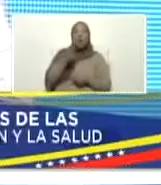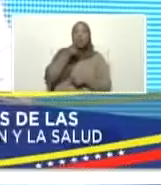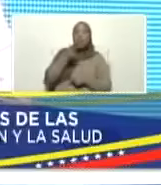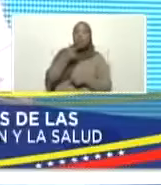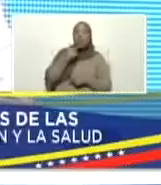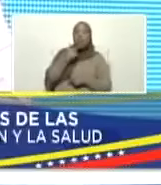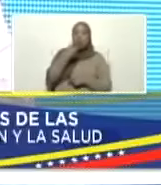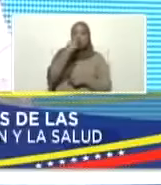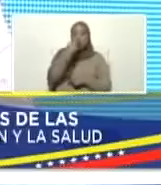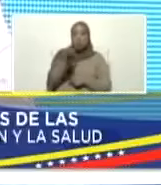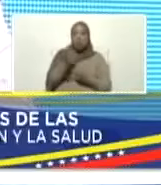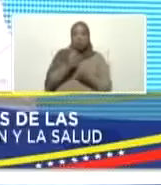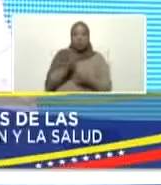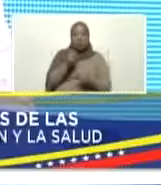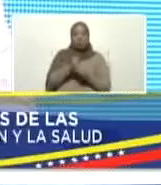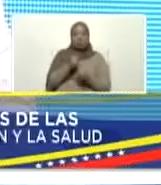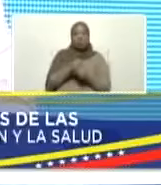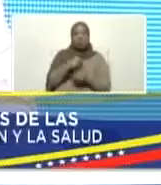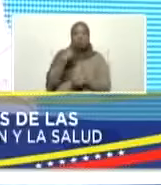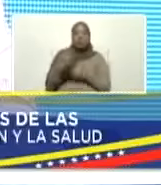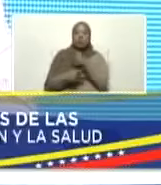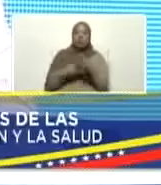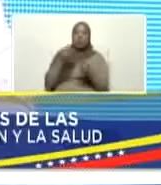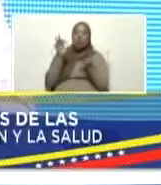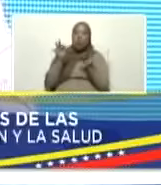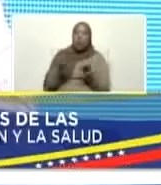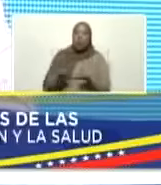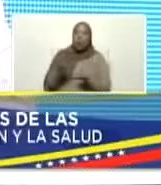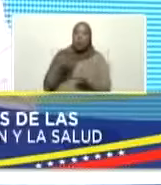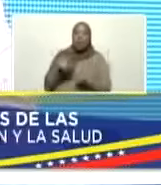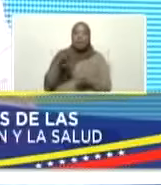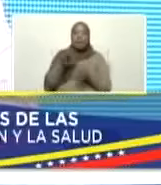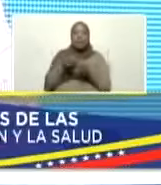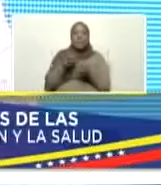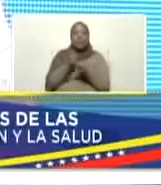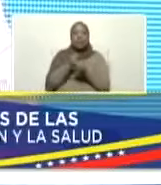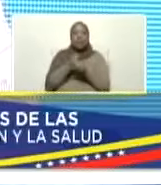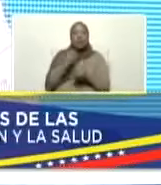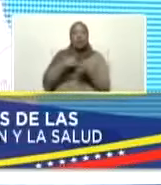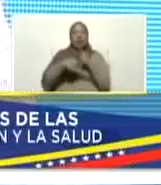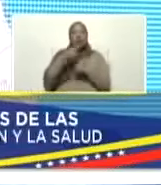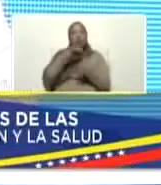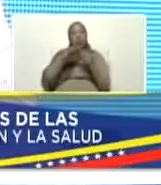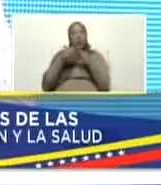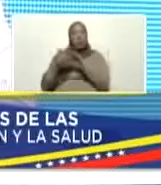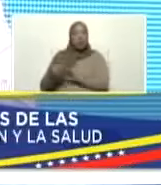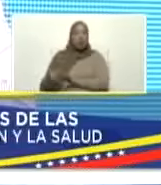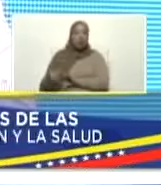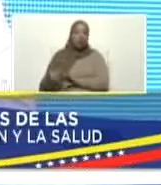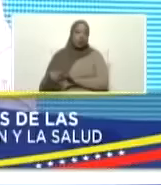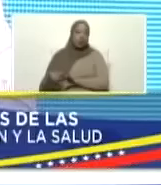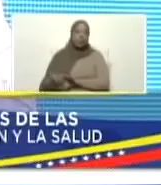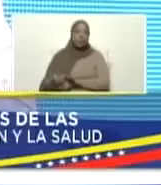quería mostrar esto. Gracias a las Bricomiles. Gracias a las Bricomiles. Brigadas comunitarias